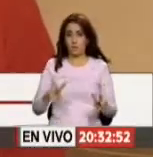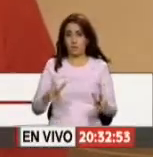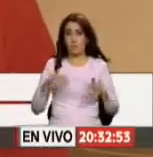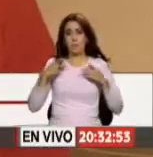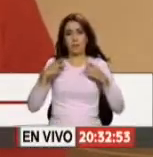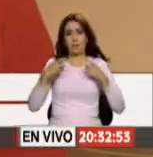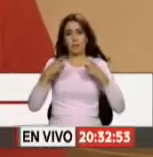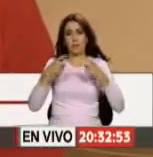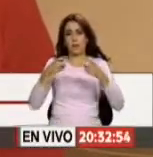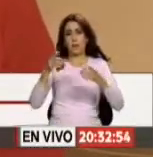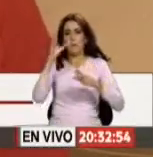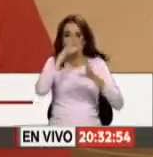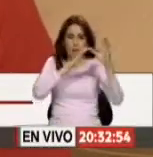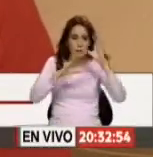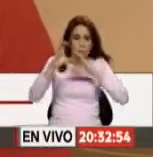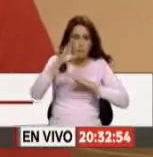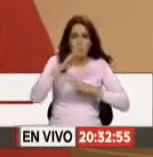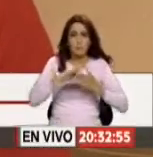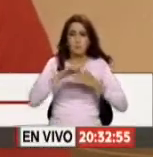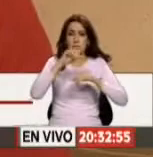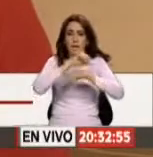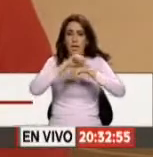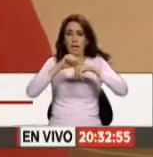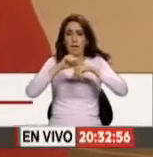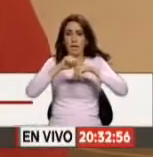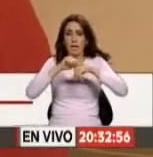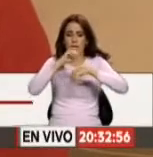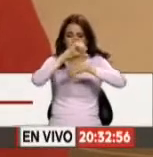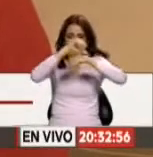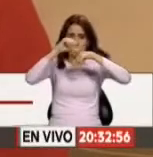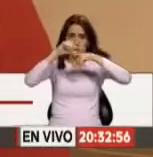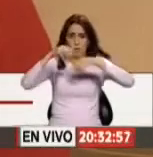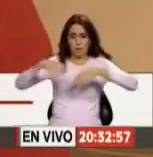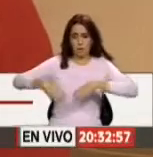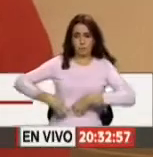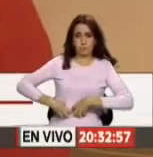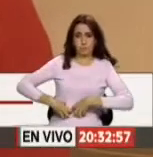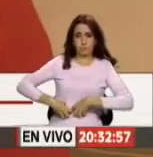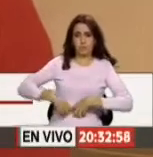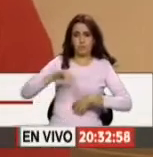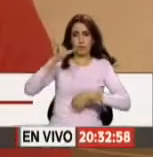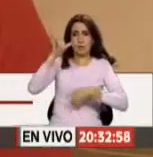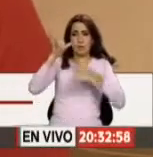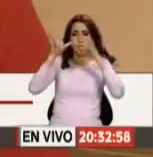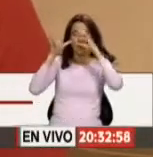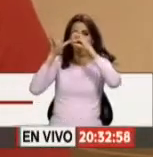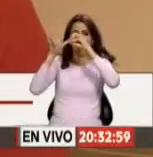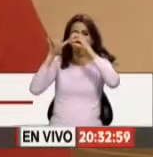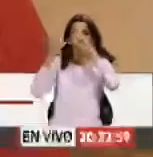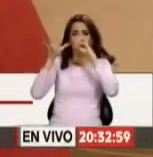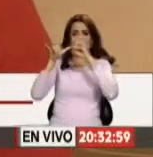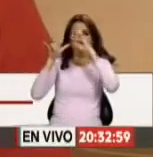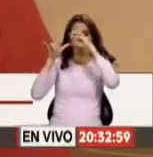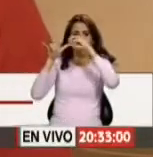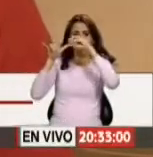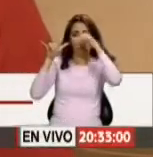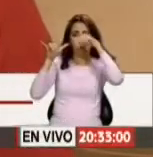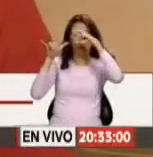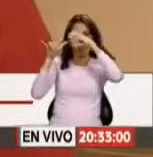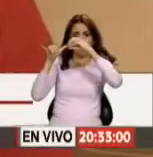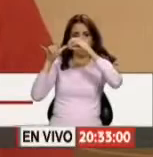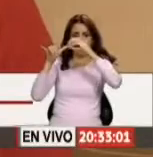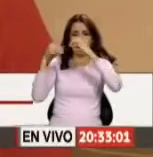operan, me buscan y me encuentran el tumor en el ovario, un tumor ovárico, pero que ya estaba bien avanzado,